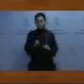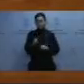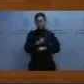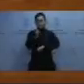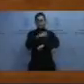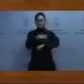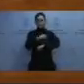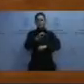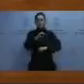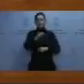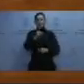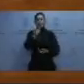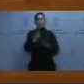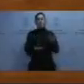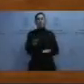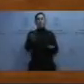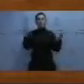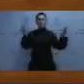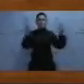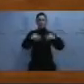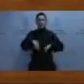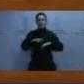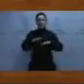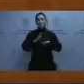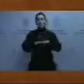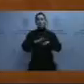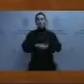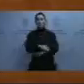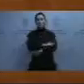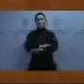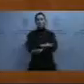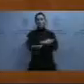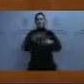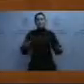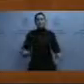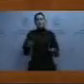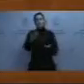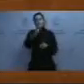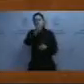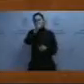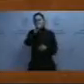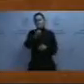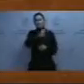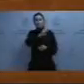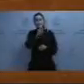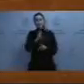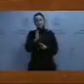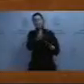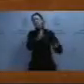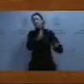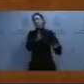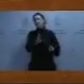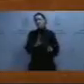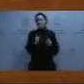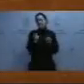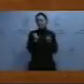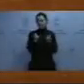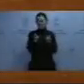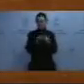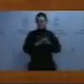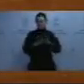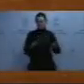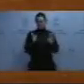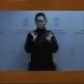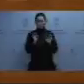por parte de la Administración. Poniendo de manifiesto que los socialistas lo único que les importa es el dinero. Venga de donde venga ese dinero, del impuesto